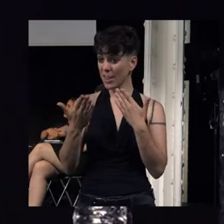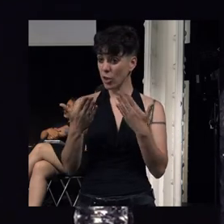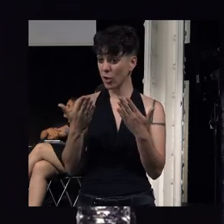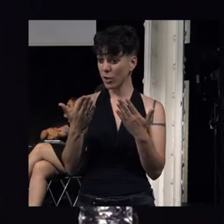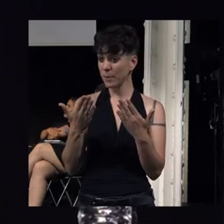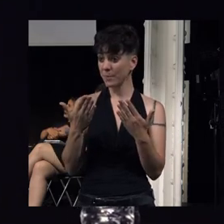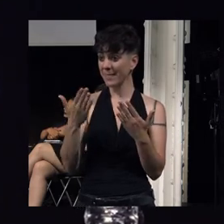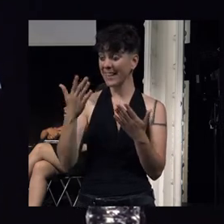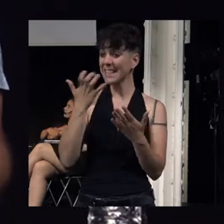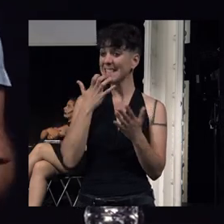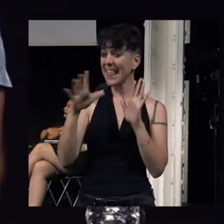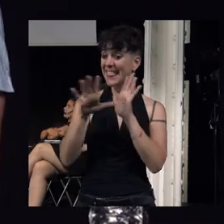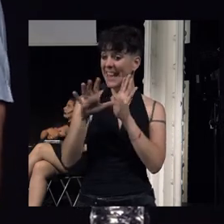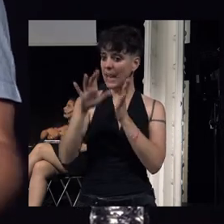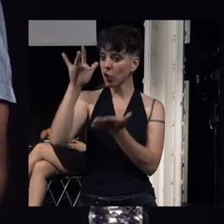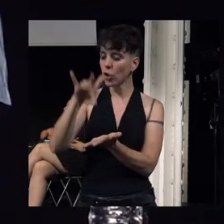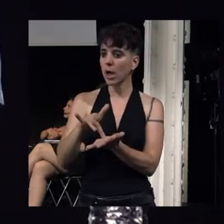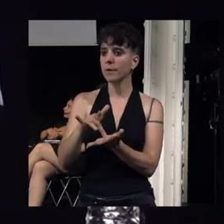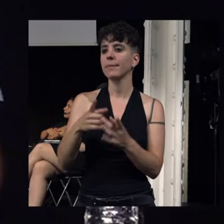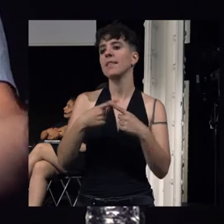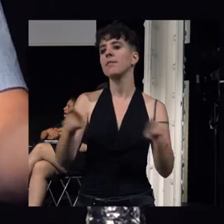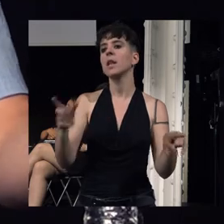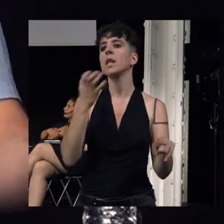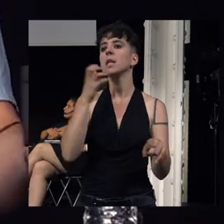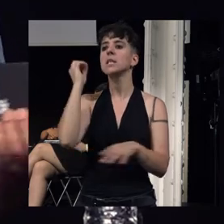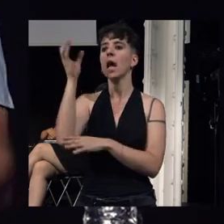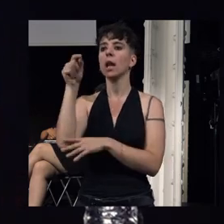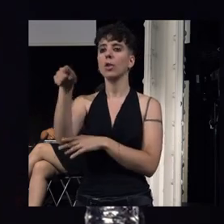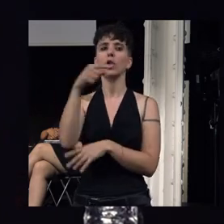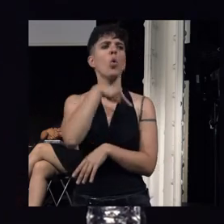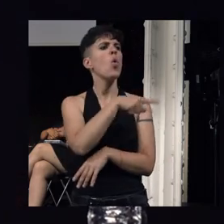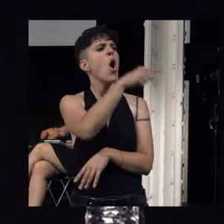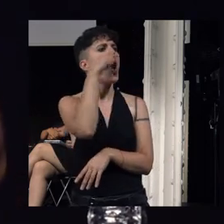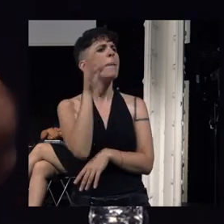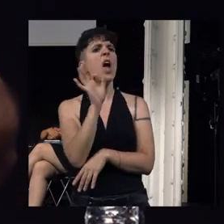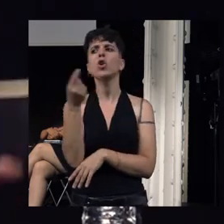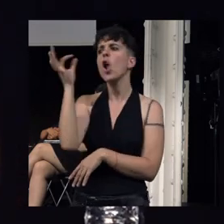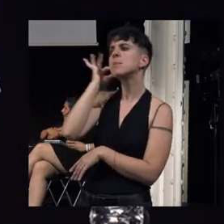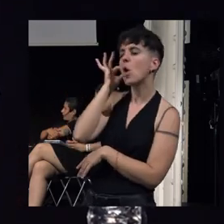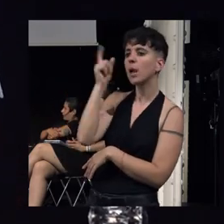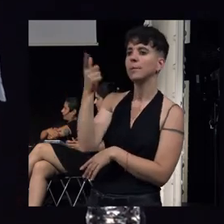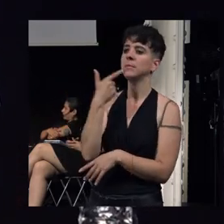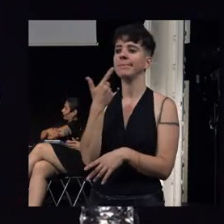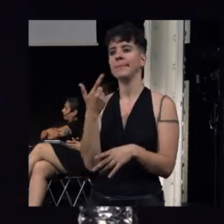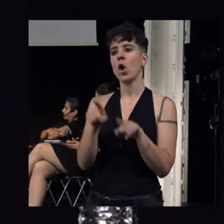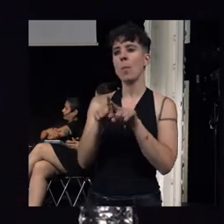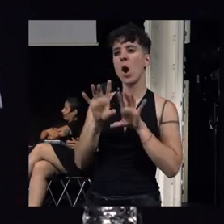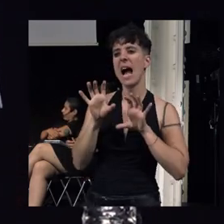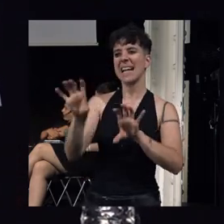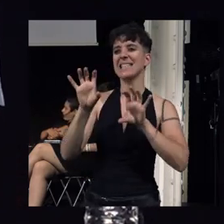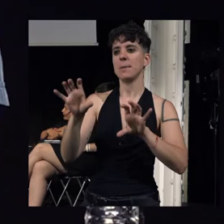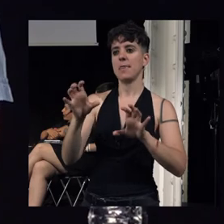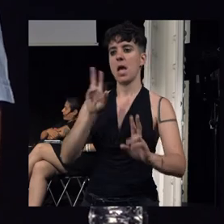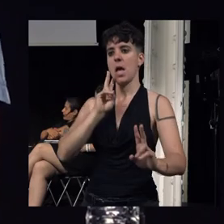en la proximidad, es diferente si se hace en una charla. Oye, ¿tú eres hombre o tú eres mujer? Es la agresividad que puede tener esa